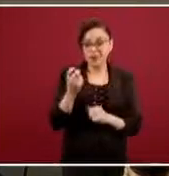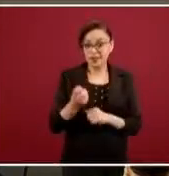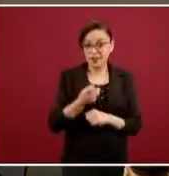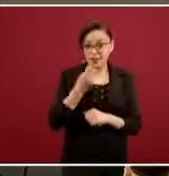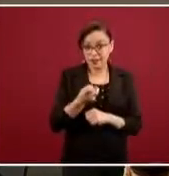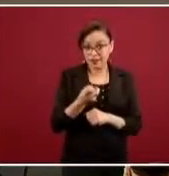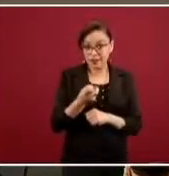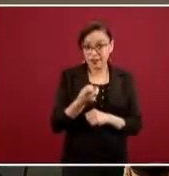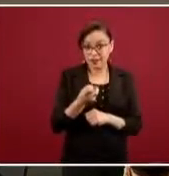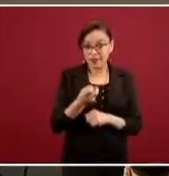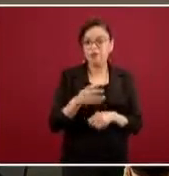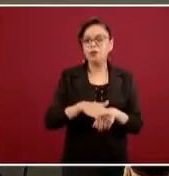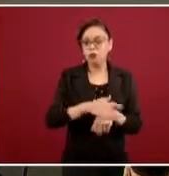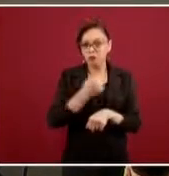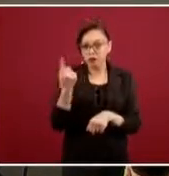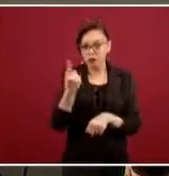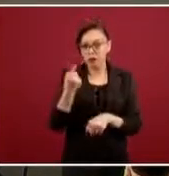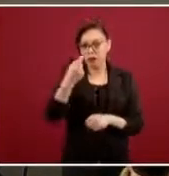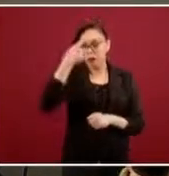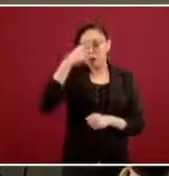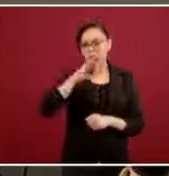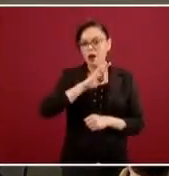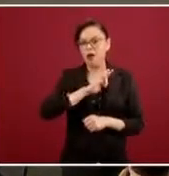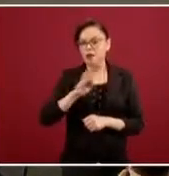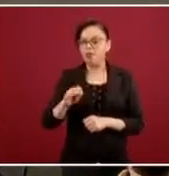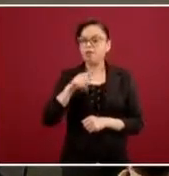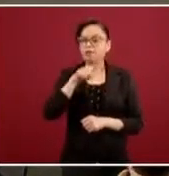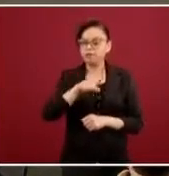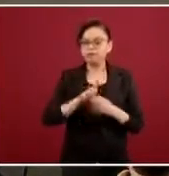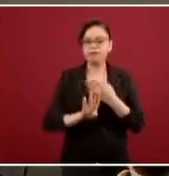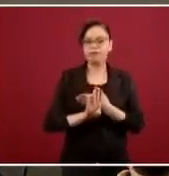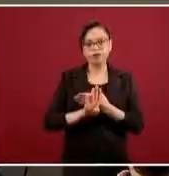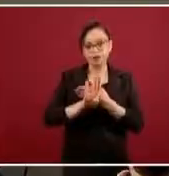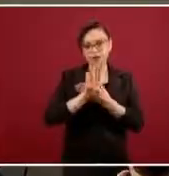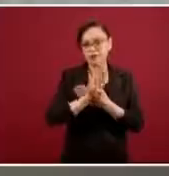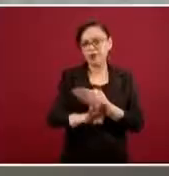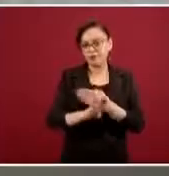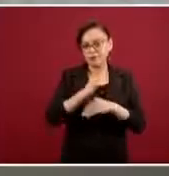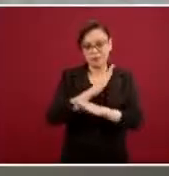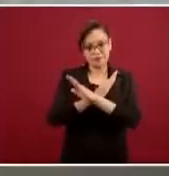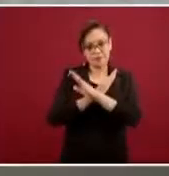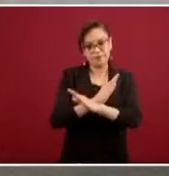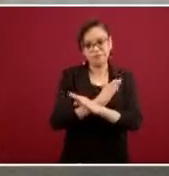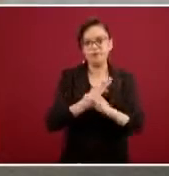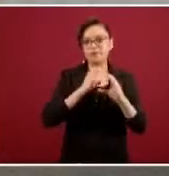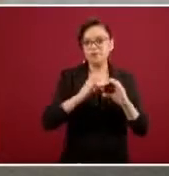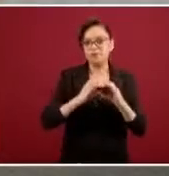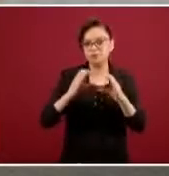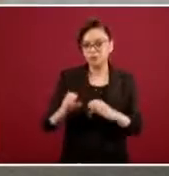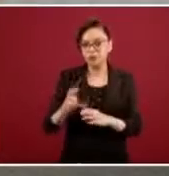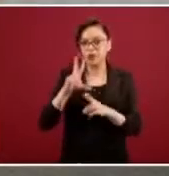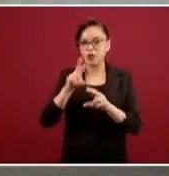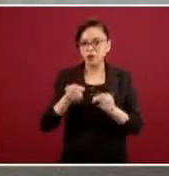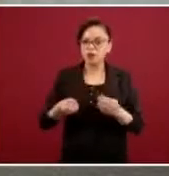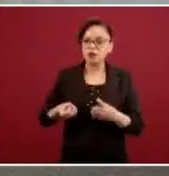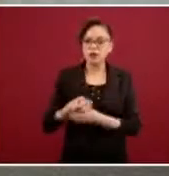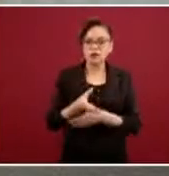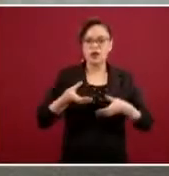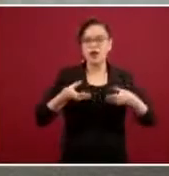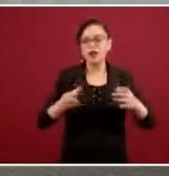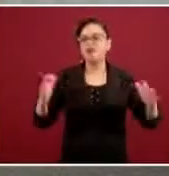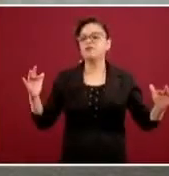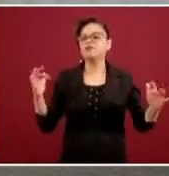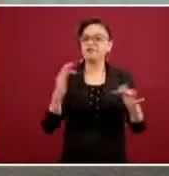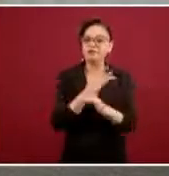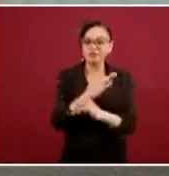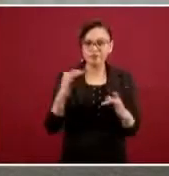porque interesa para fines de prevención y control que no estén en el espacio público,